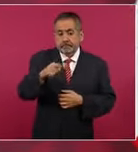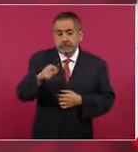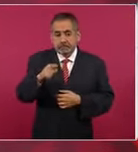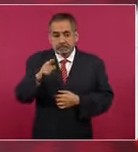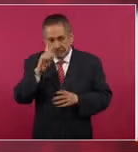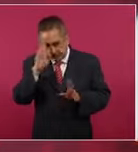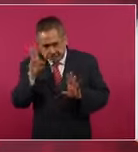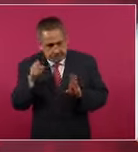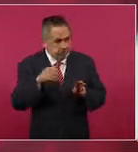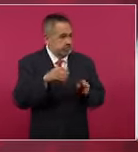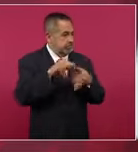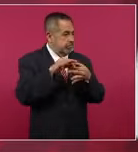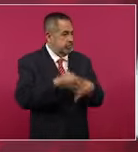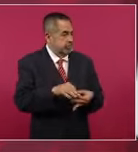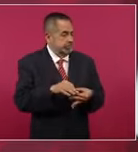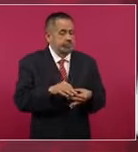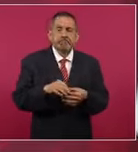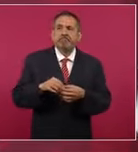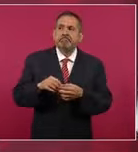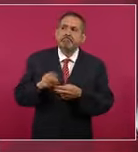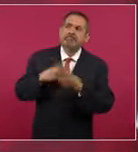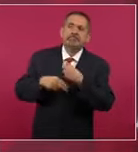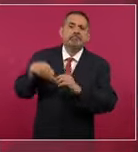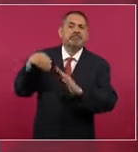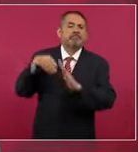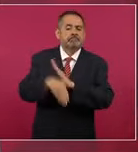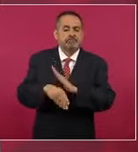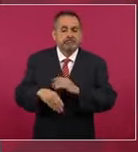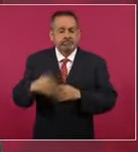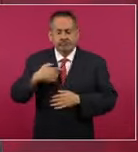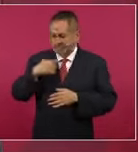por el predominio de esa mentalidad individualista